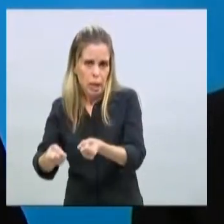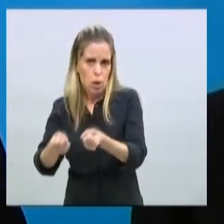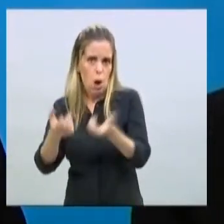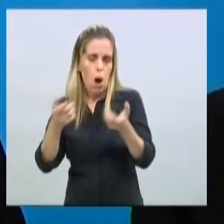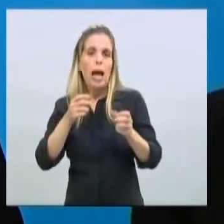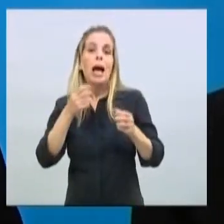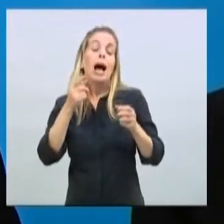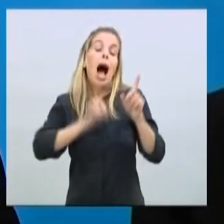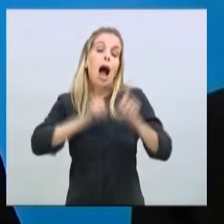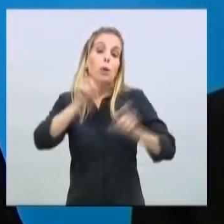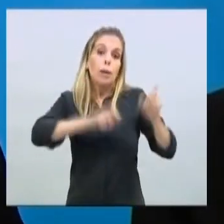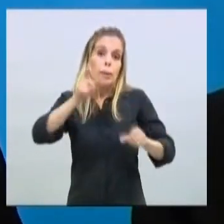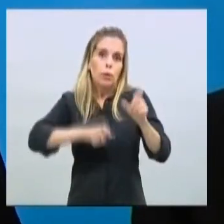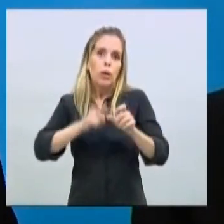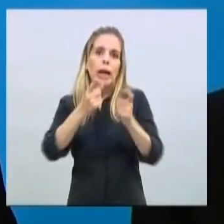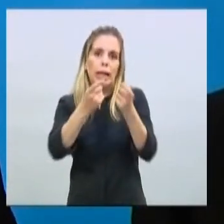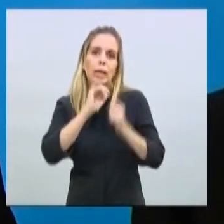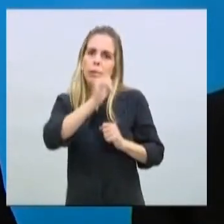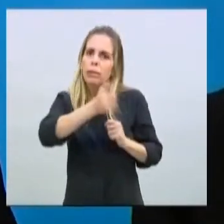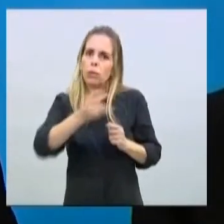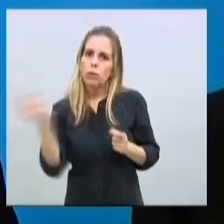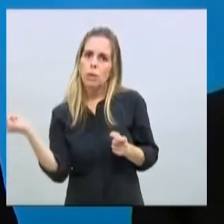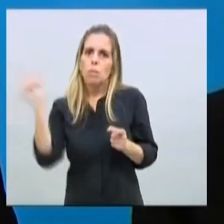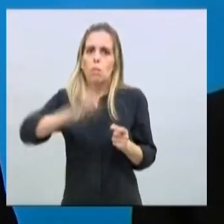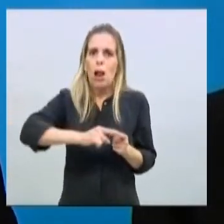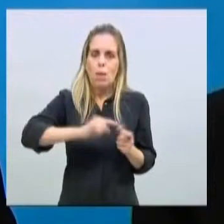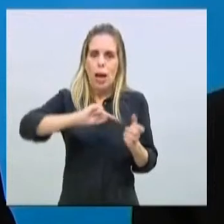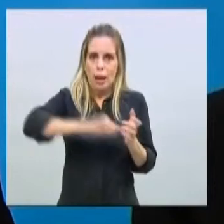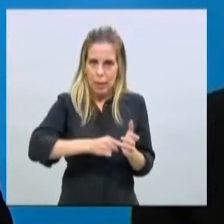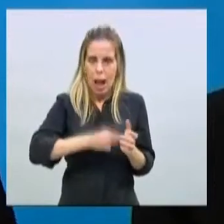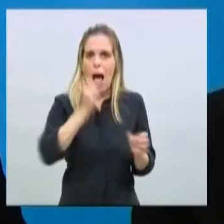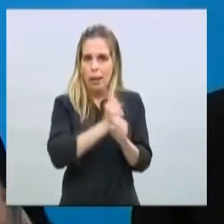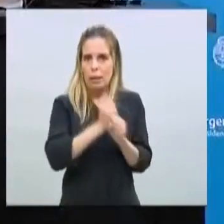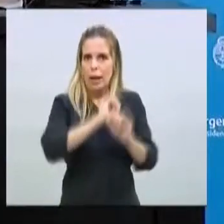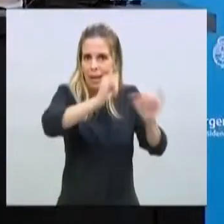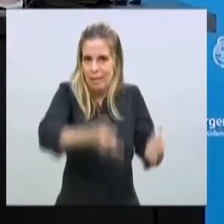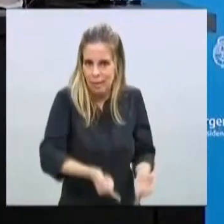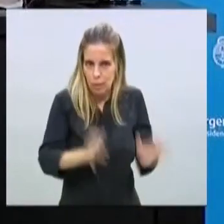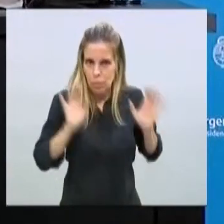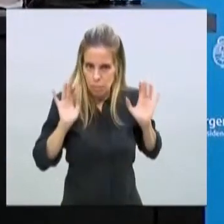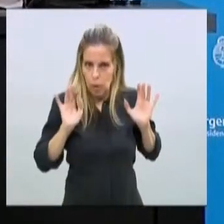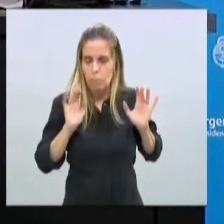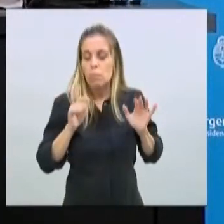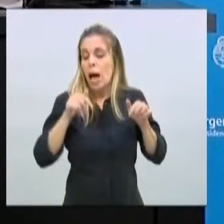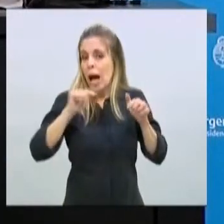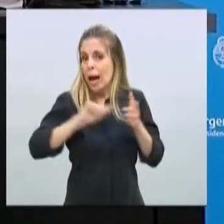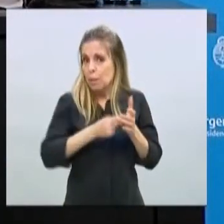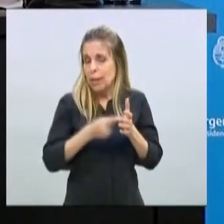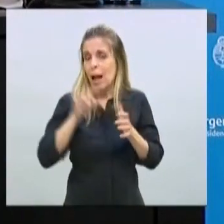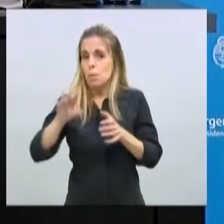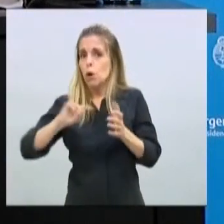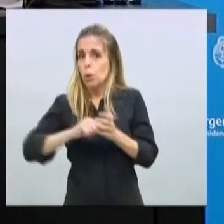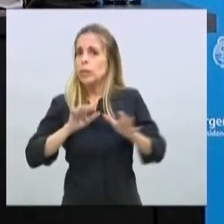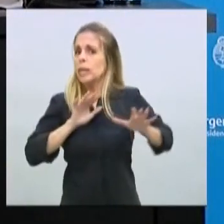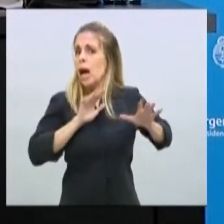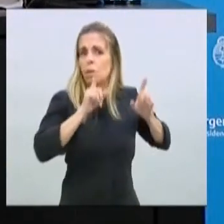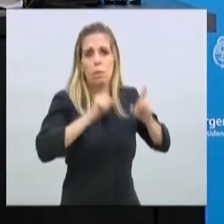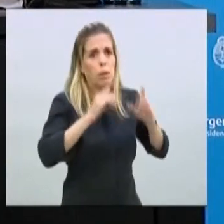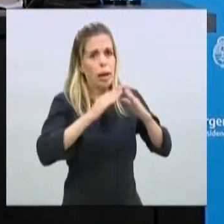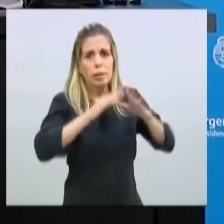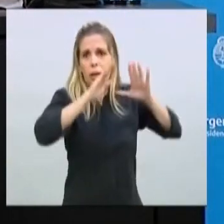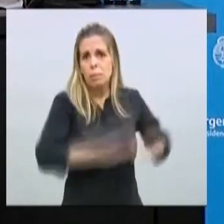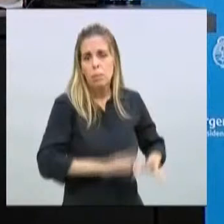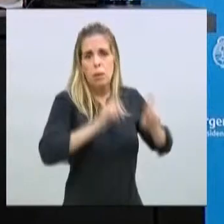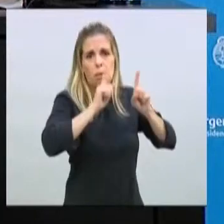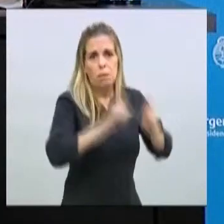tareas esenciales para que la economía se siga desenvolviendo. En el interior del país, la